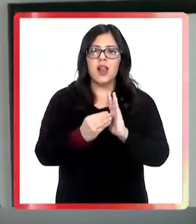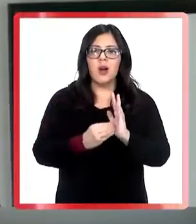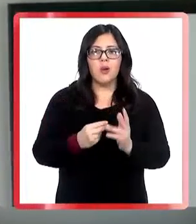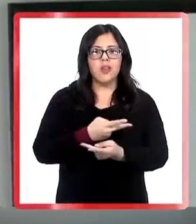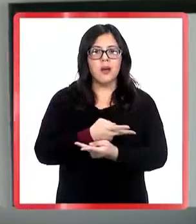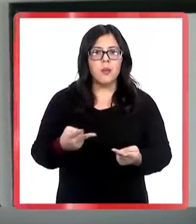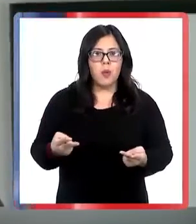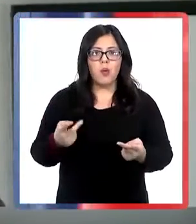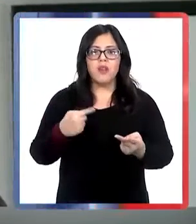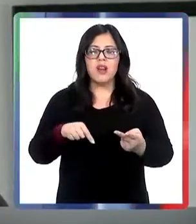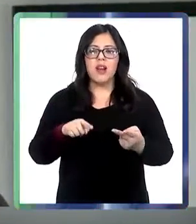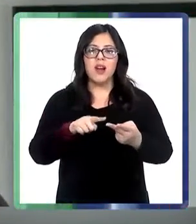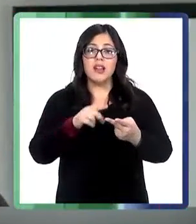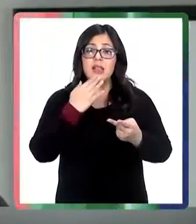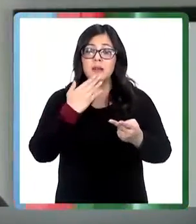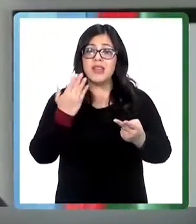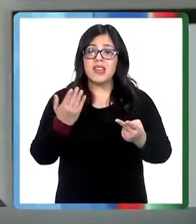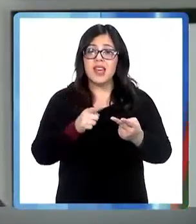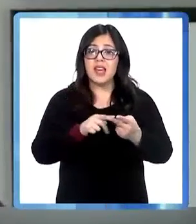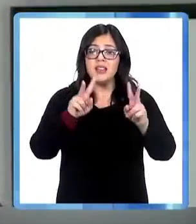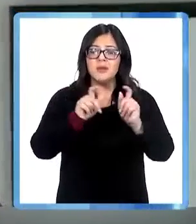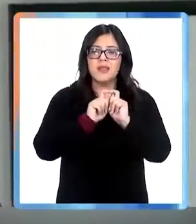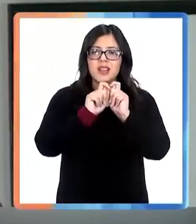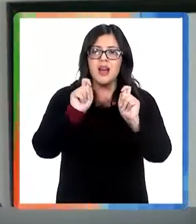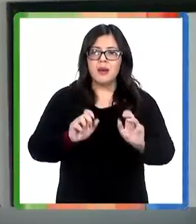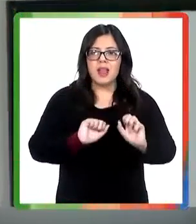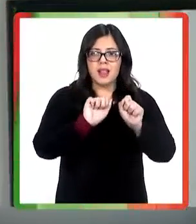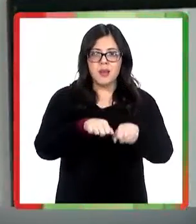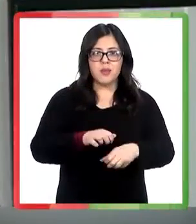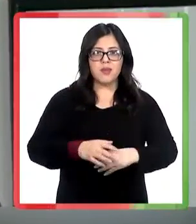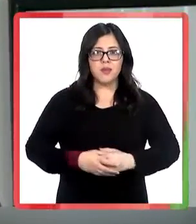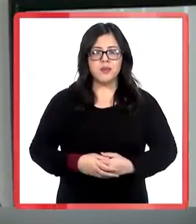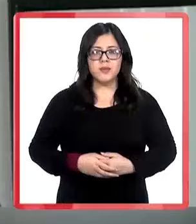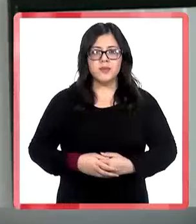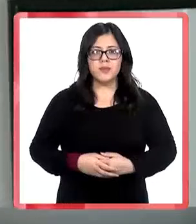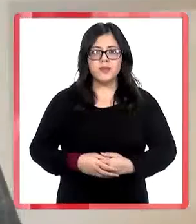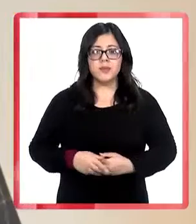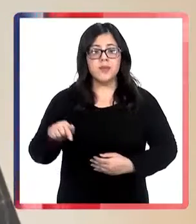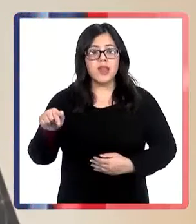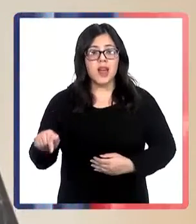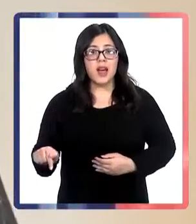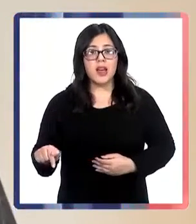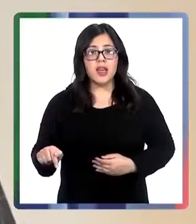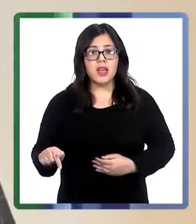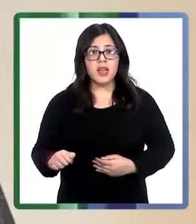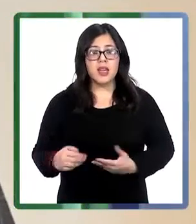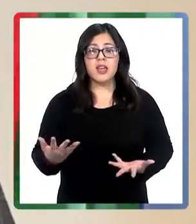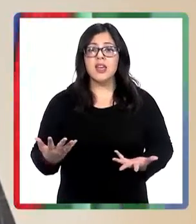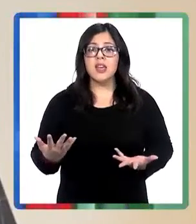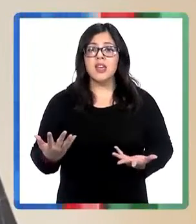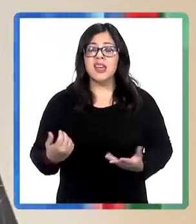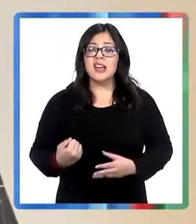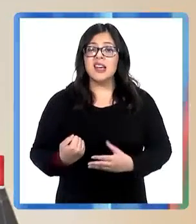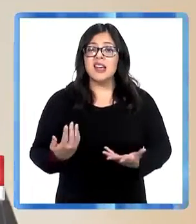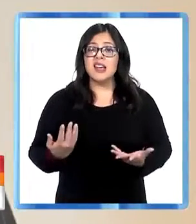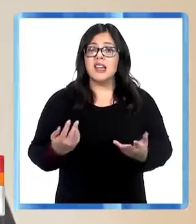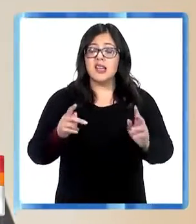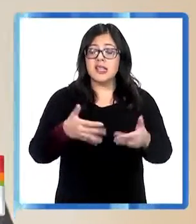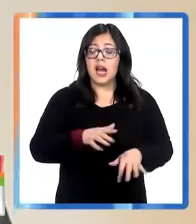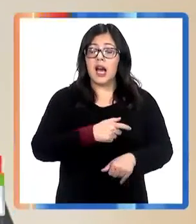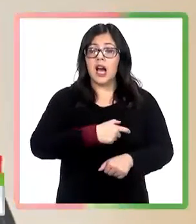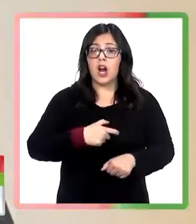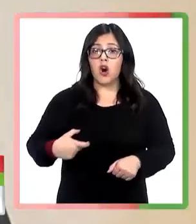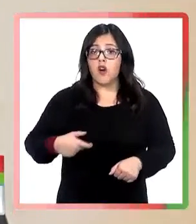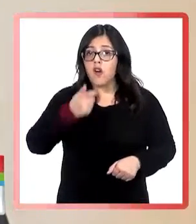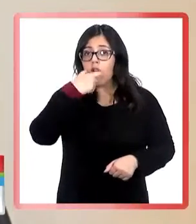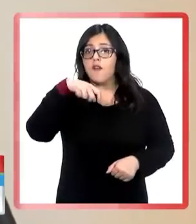cuentas públicas, que manejan al mismo tiempo cuentas de la campaña del apruebo. Por ahora el presidente Boric y su